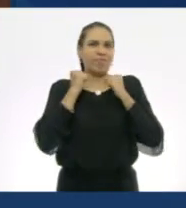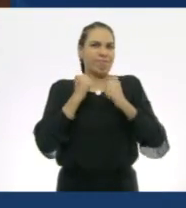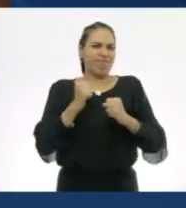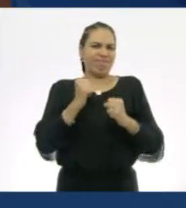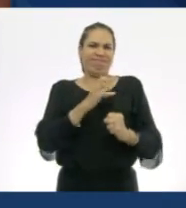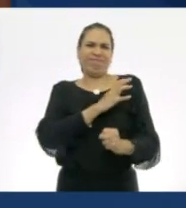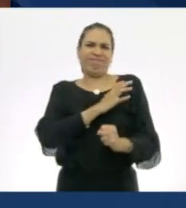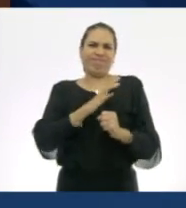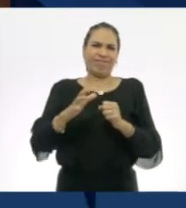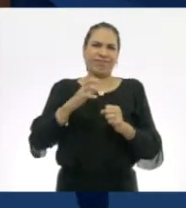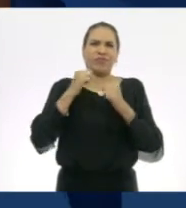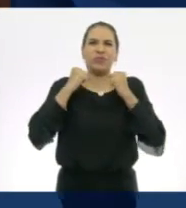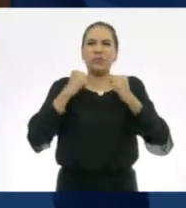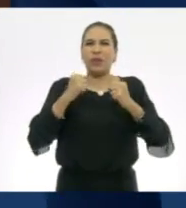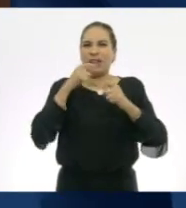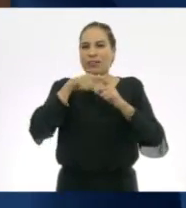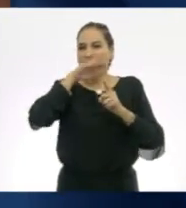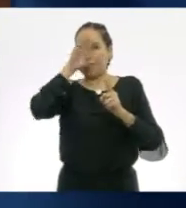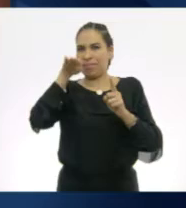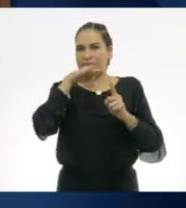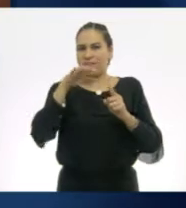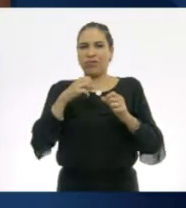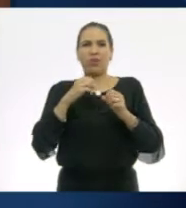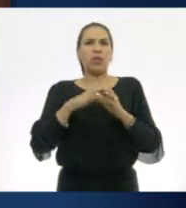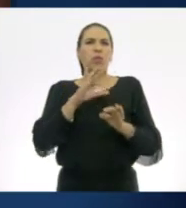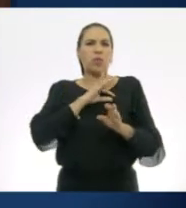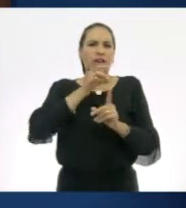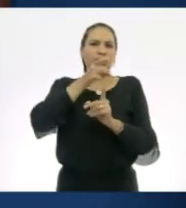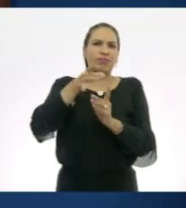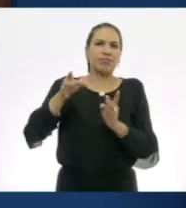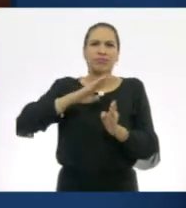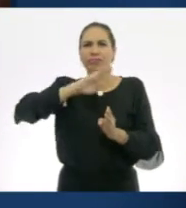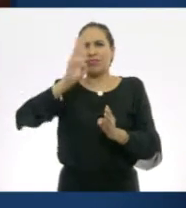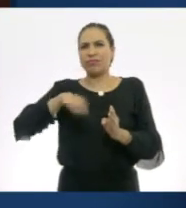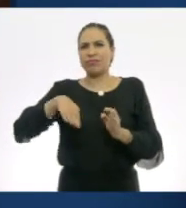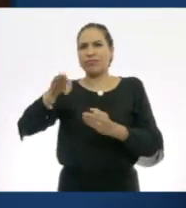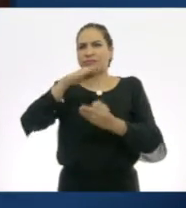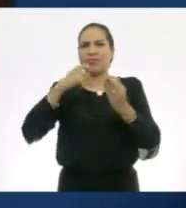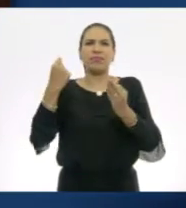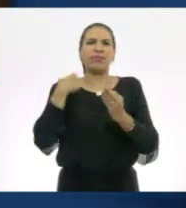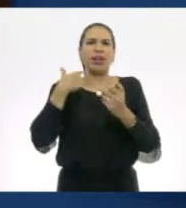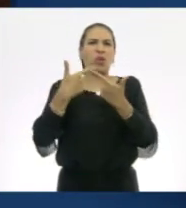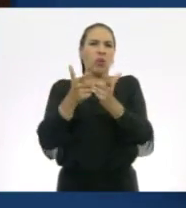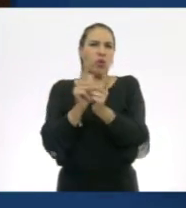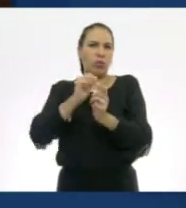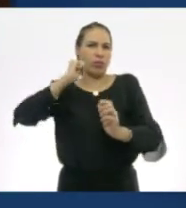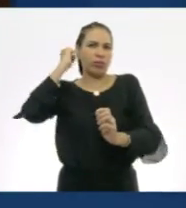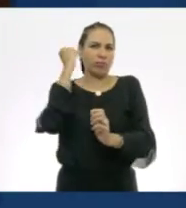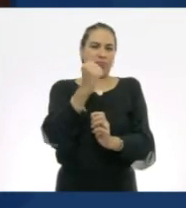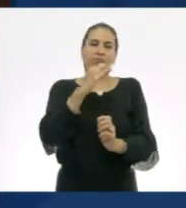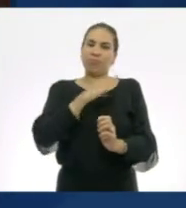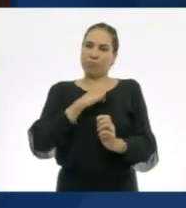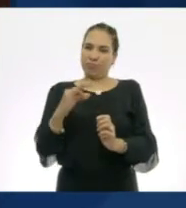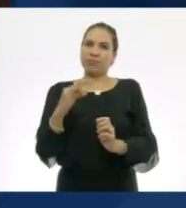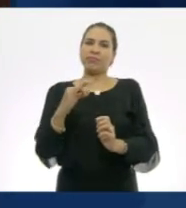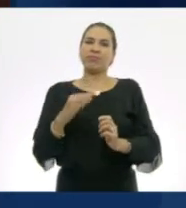resistencia e incluso eran capaces de matar a todo un grupo de cazadores.